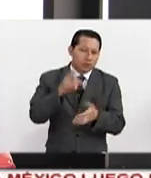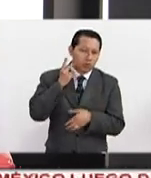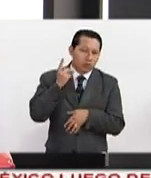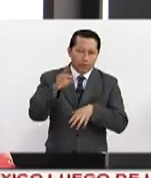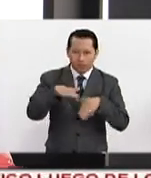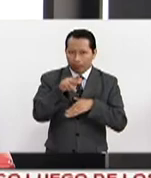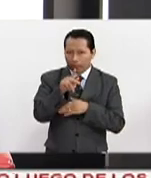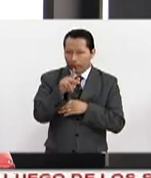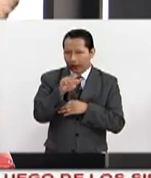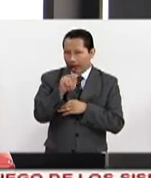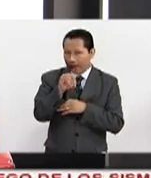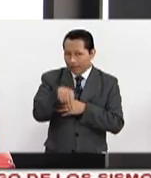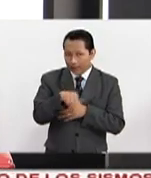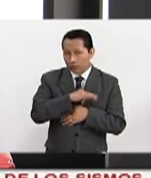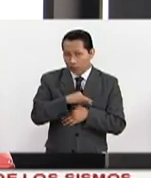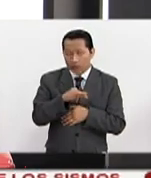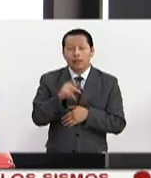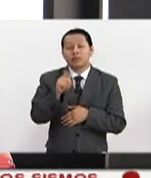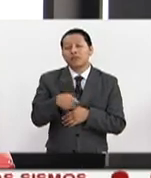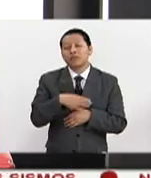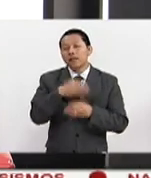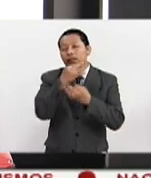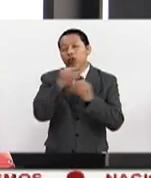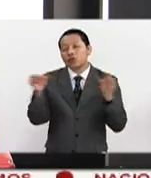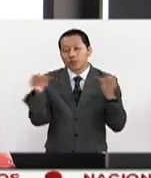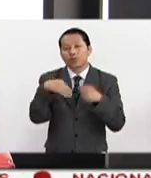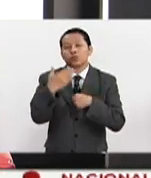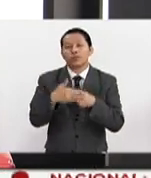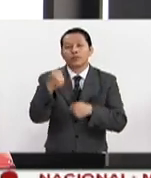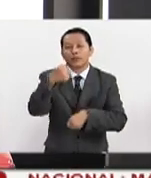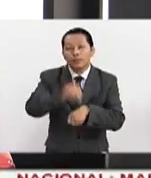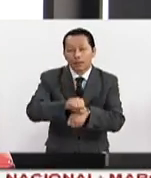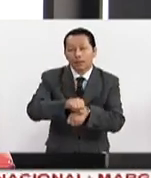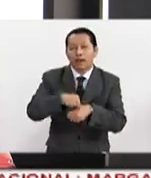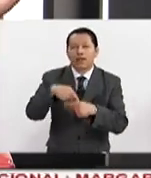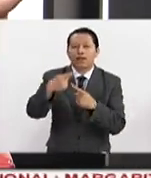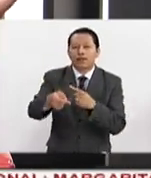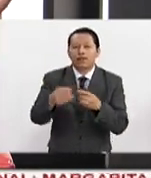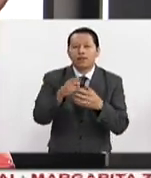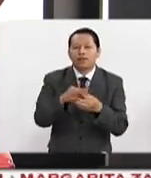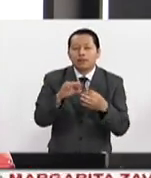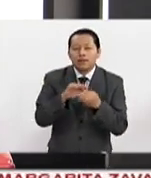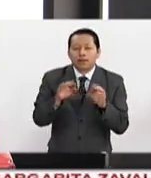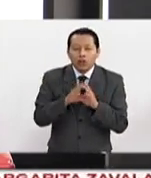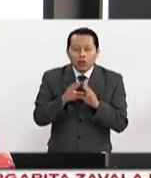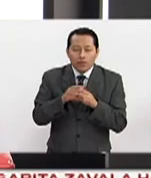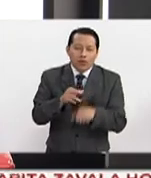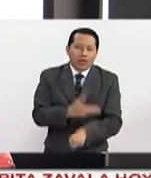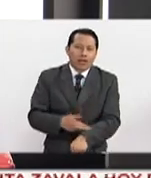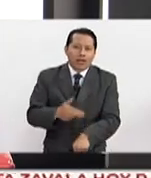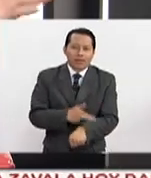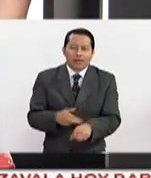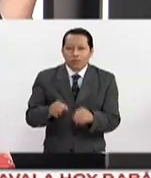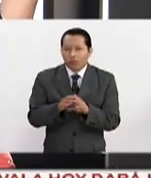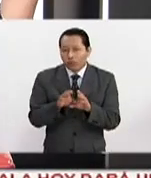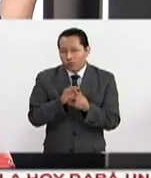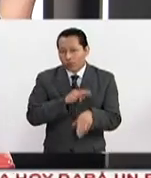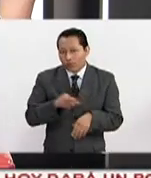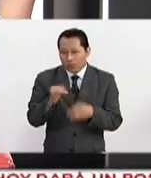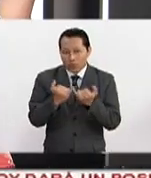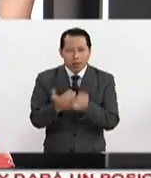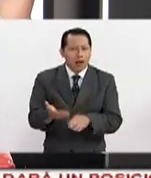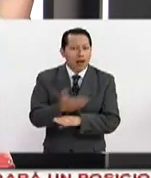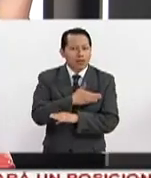que asegurar que esta declaración de la próxima semana pues sea un trámite tal y como lo